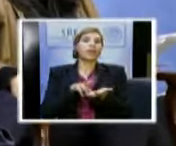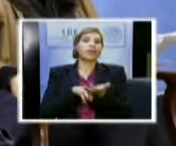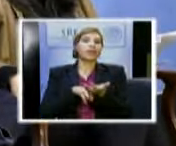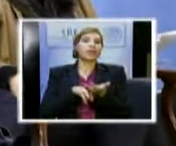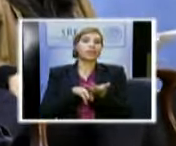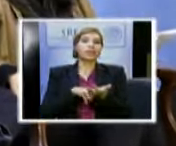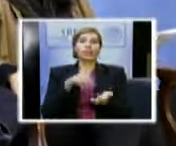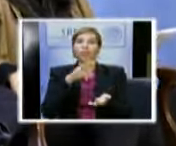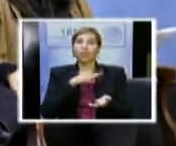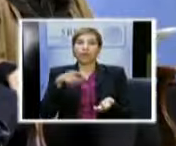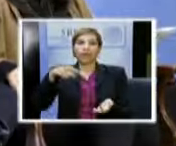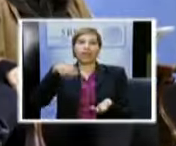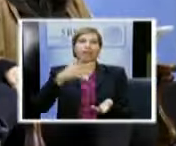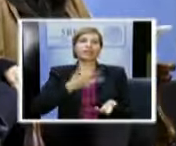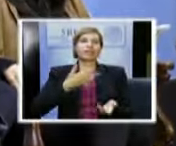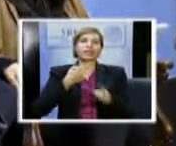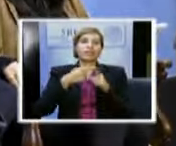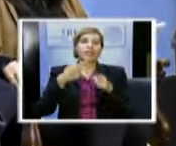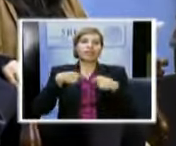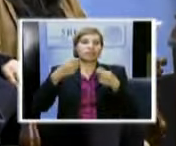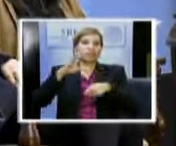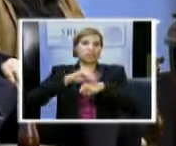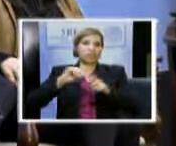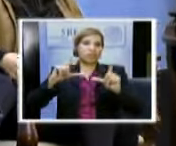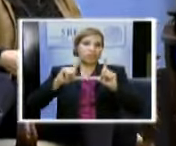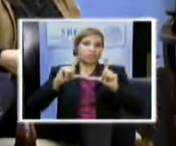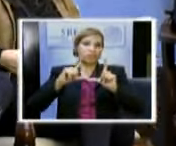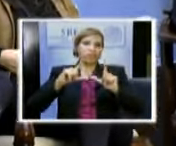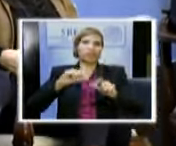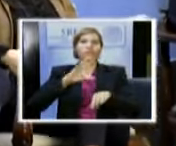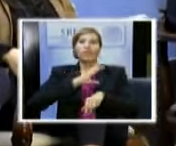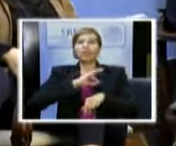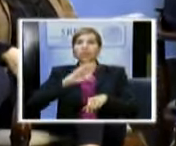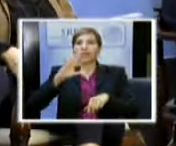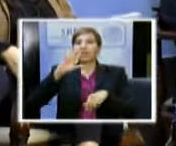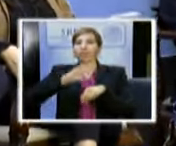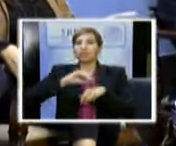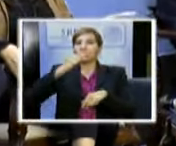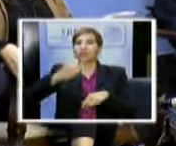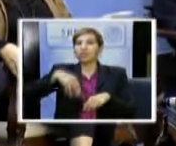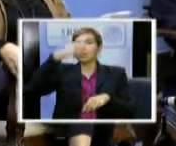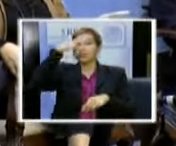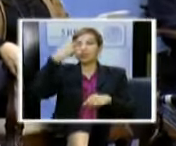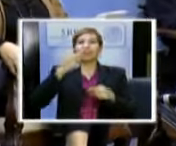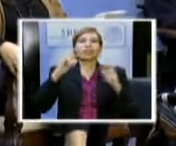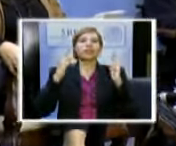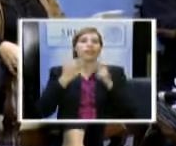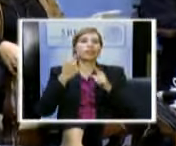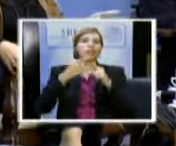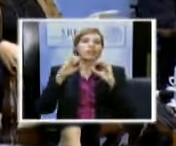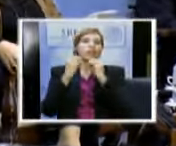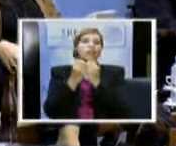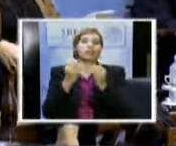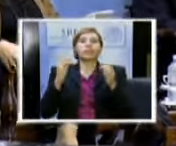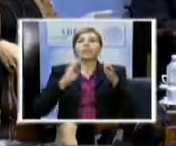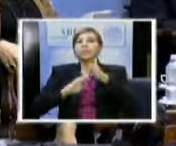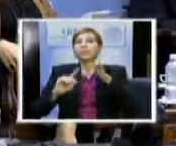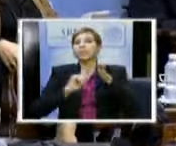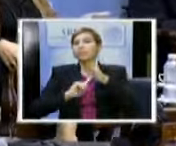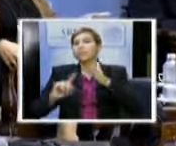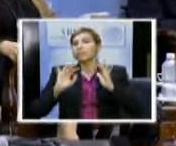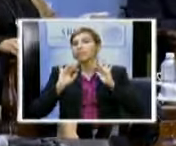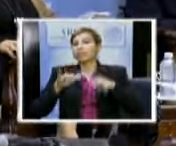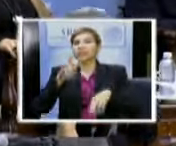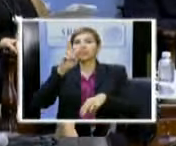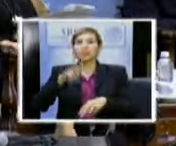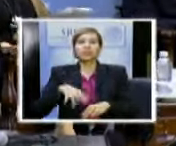que puedan ellos tener otra identificación, sobre todo una que se acepte en México. Nos hemos reunido con organizaciones de migrantes y nos dicen, lo